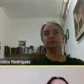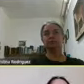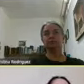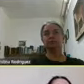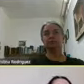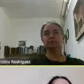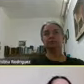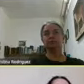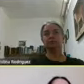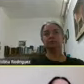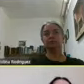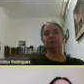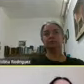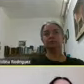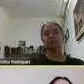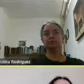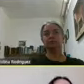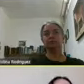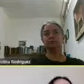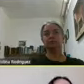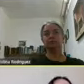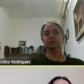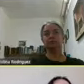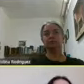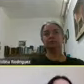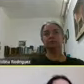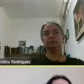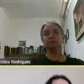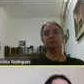Ya si se sospecha de algún grado